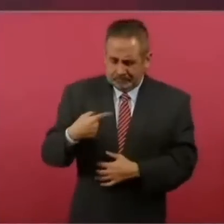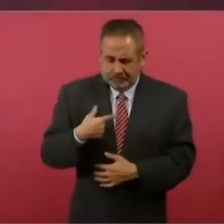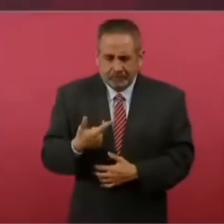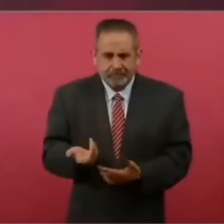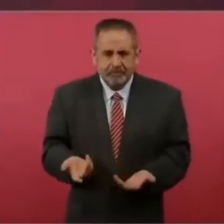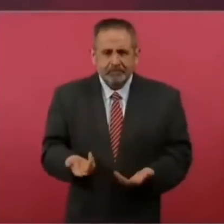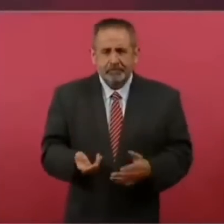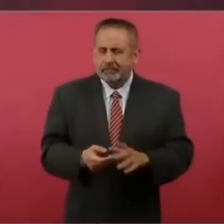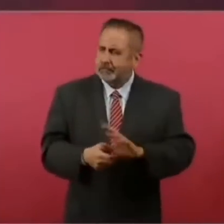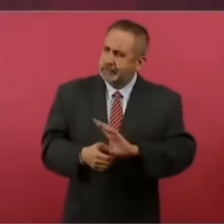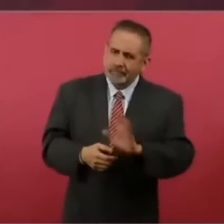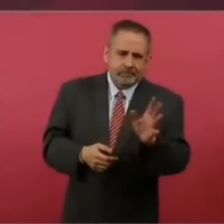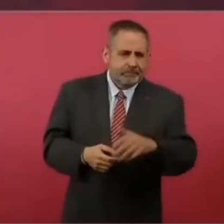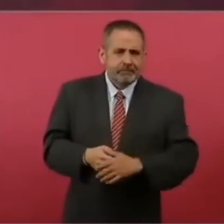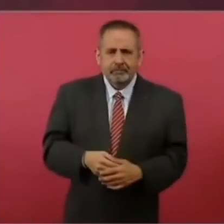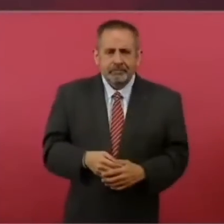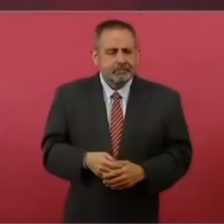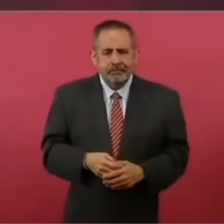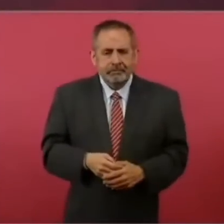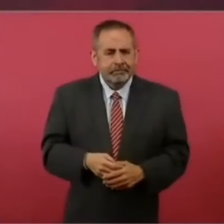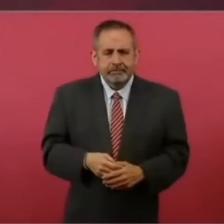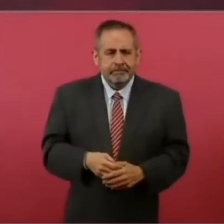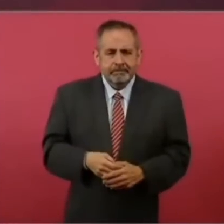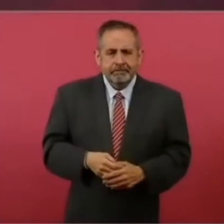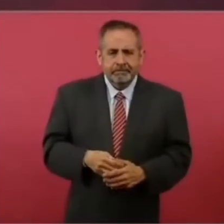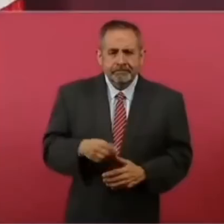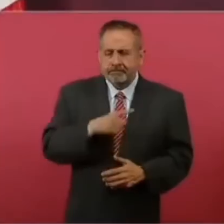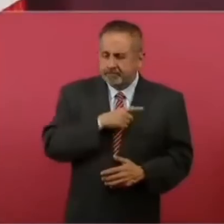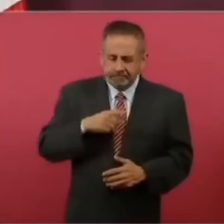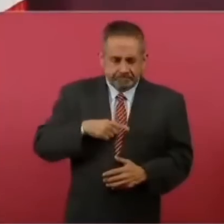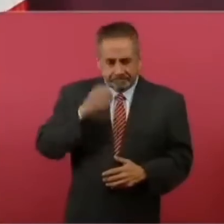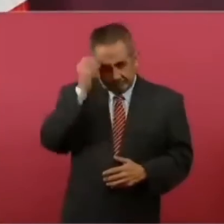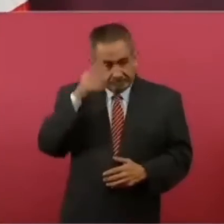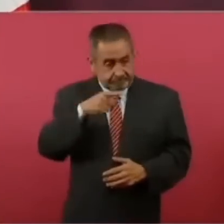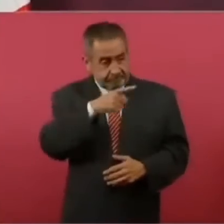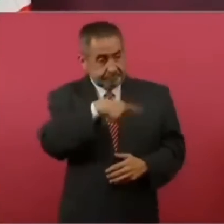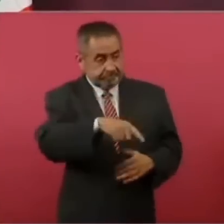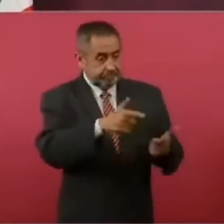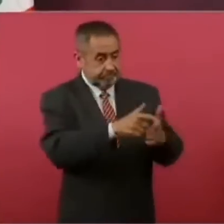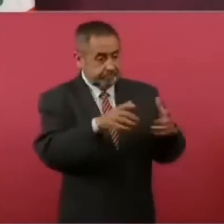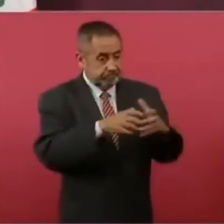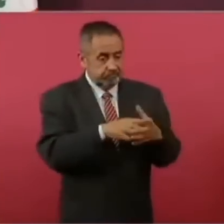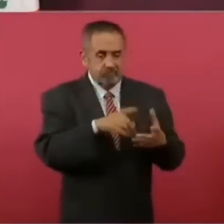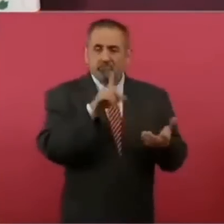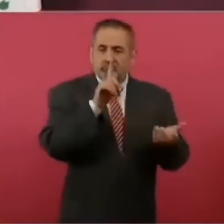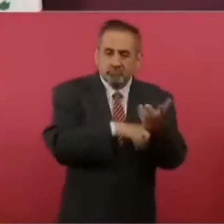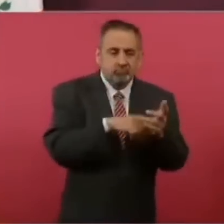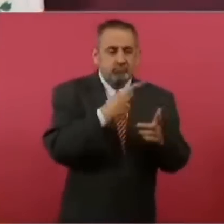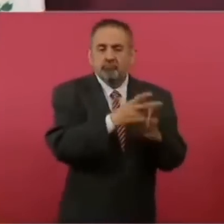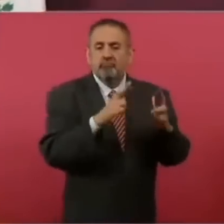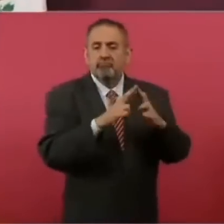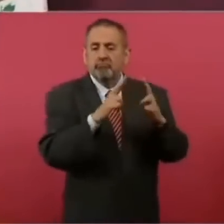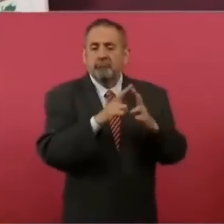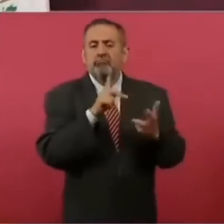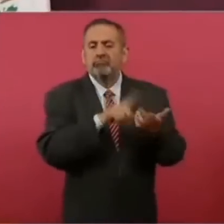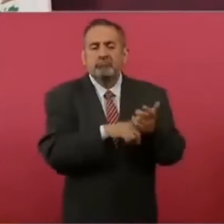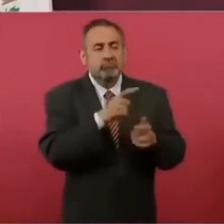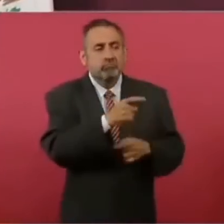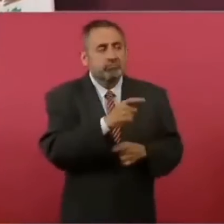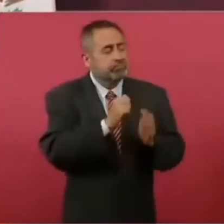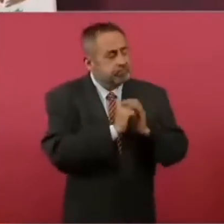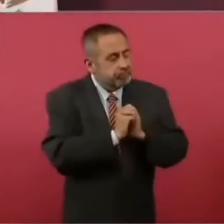No se olvide, la verdadera doctrina de la derecha es la hipocresía.